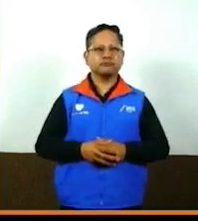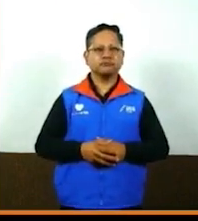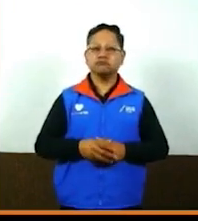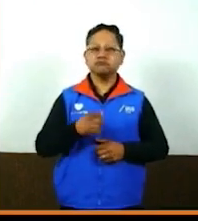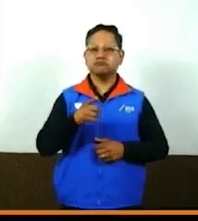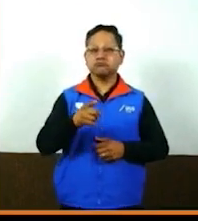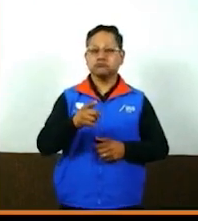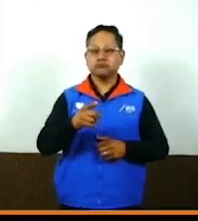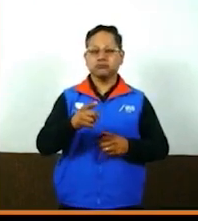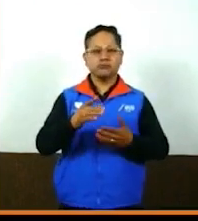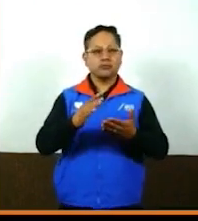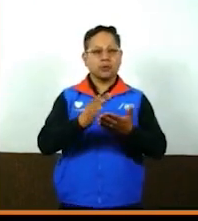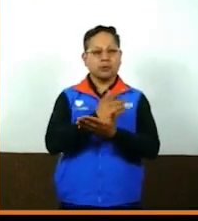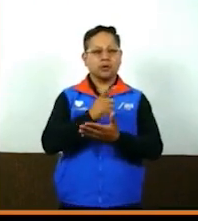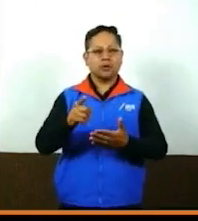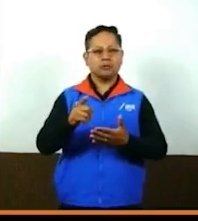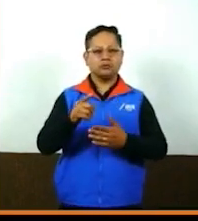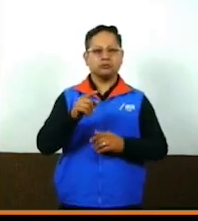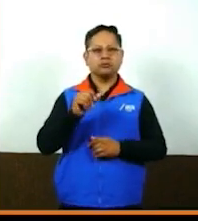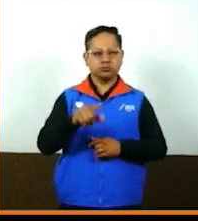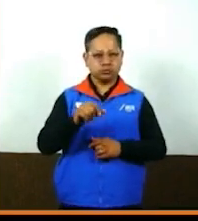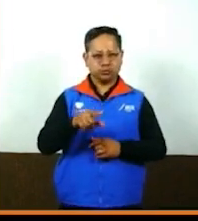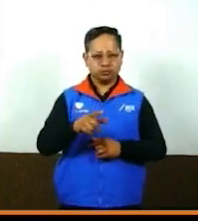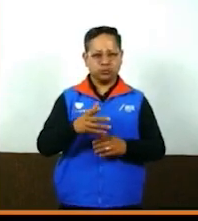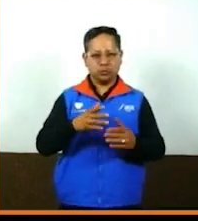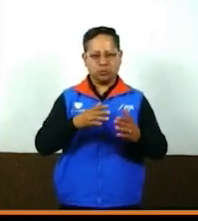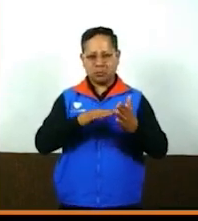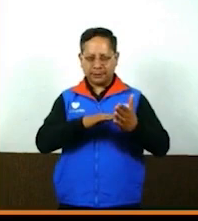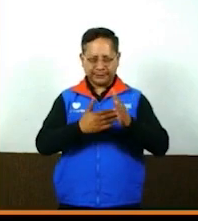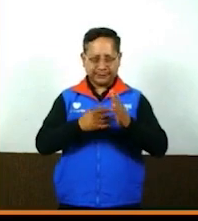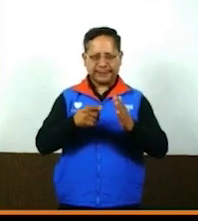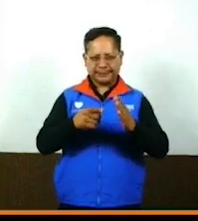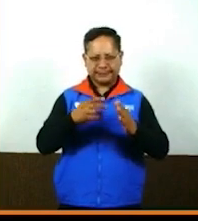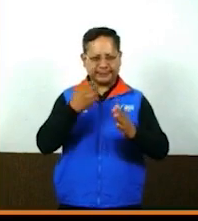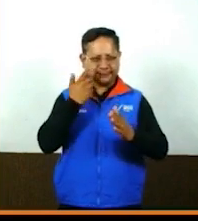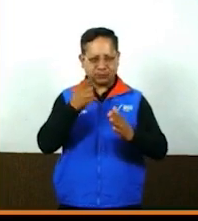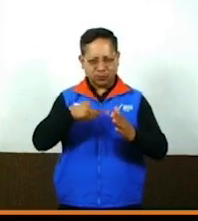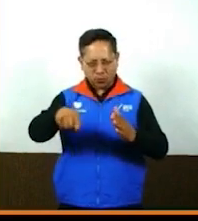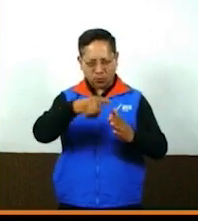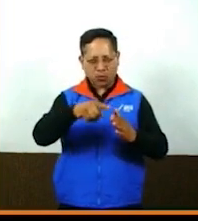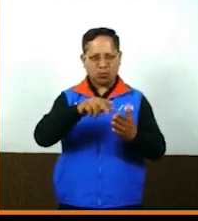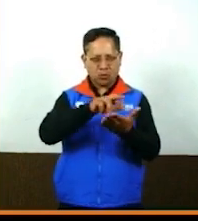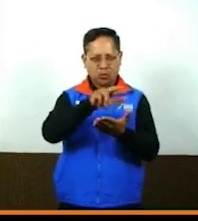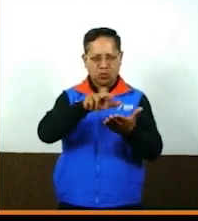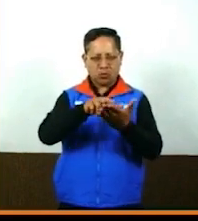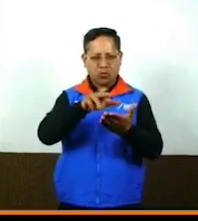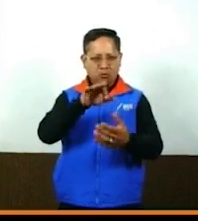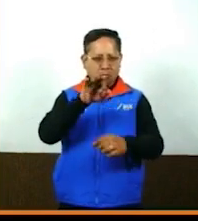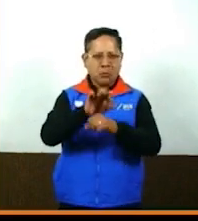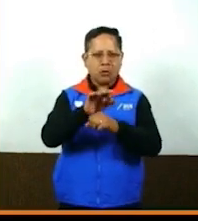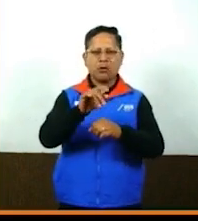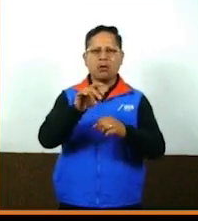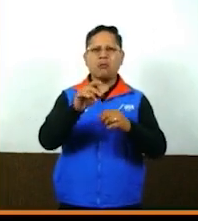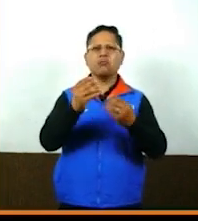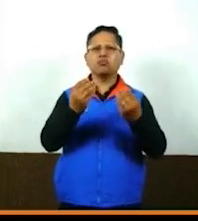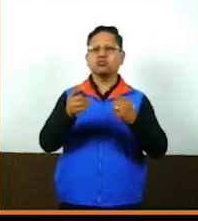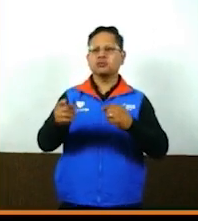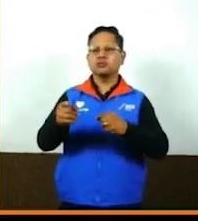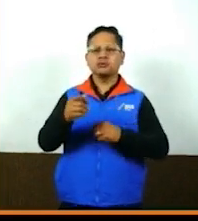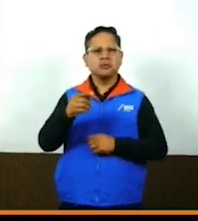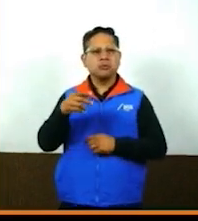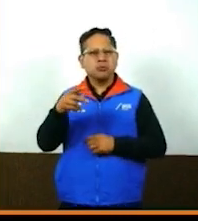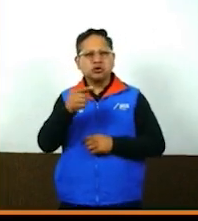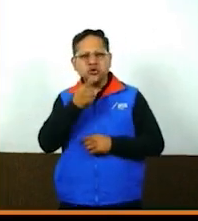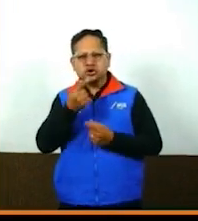Esa es una parte, y también en este mismo pilar del compromiso que nosotros tenemos por la región, encontramos que muchos niños tenían problemas